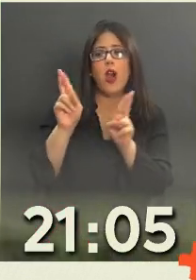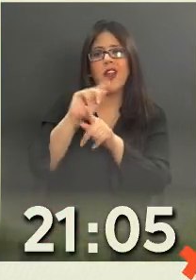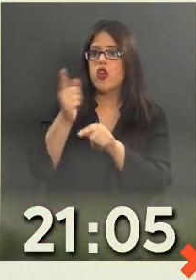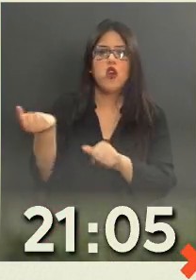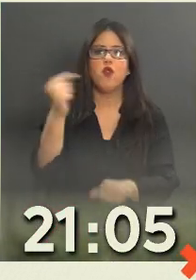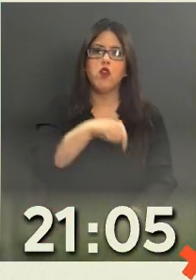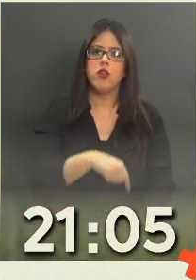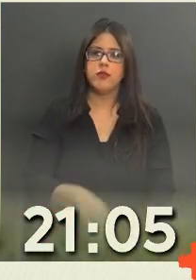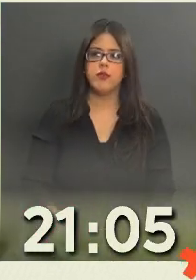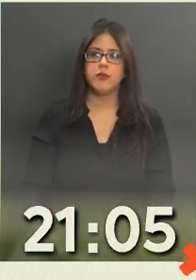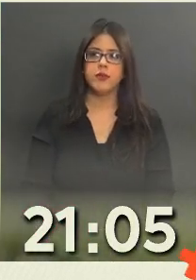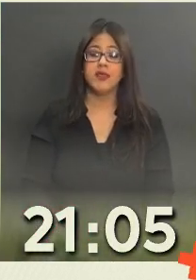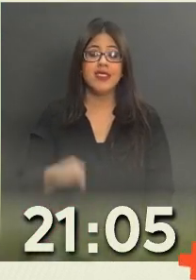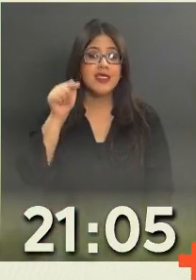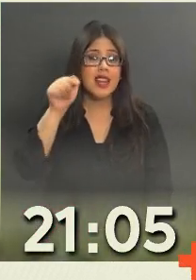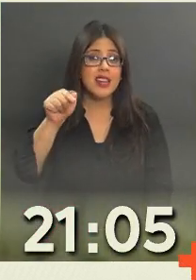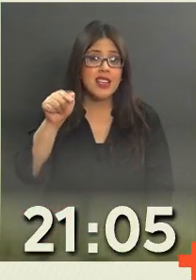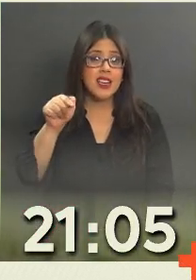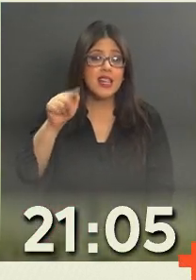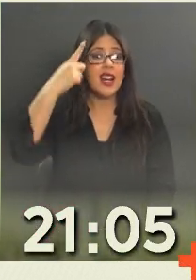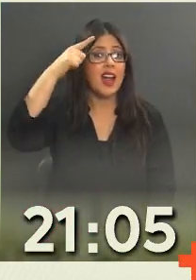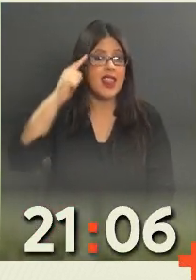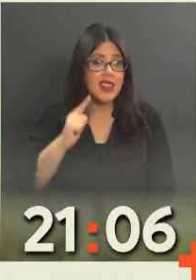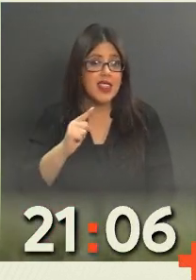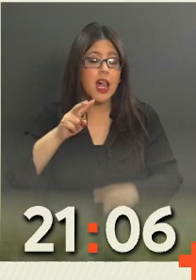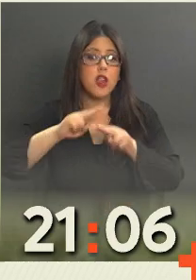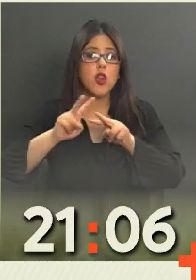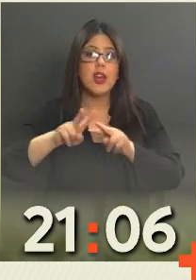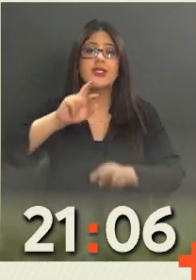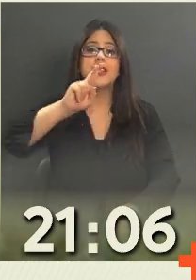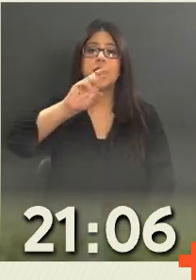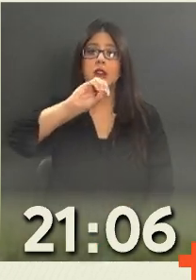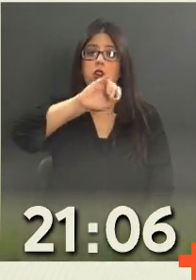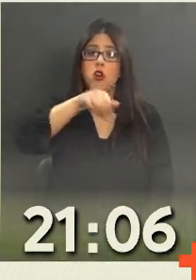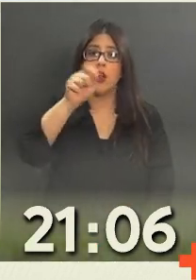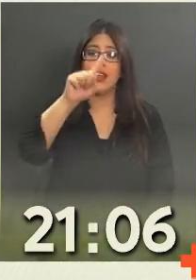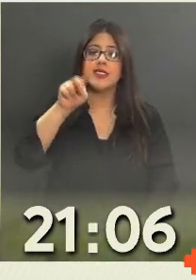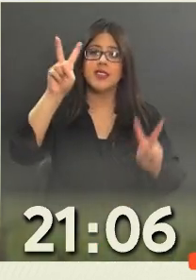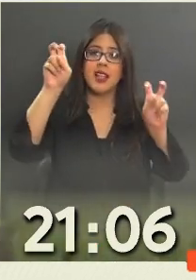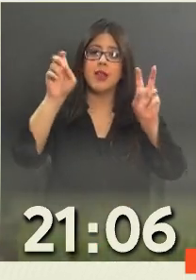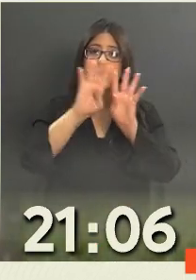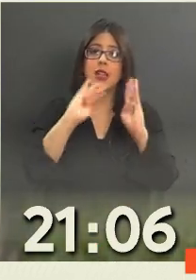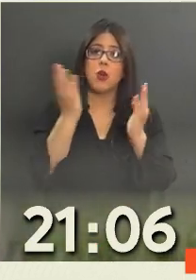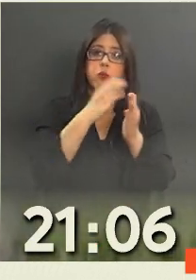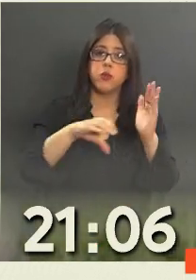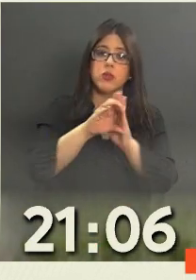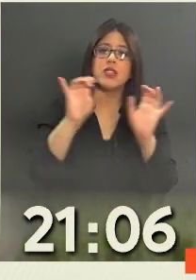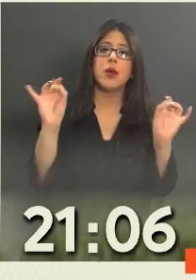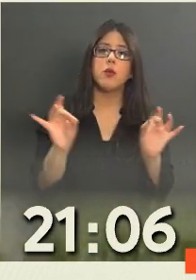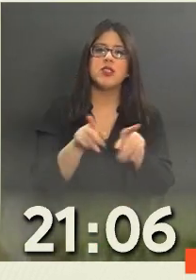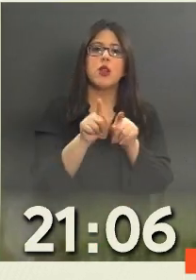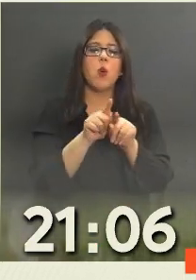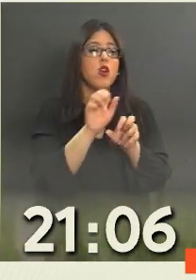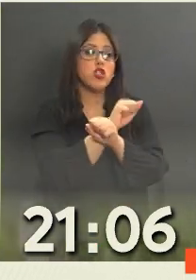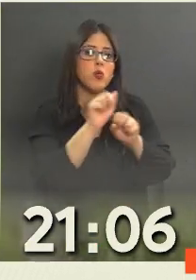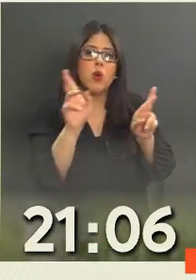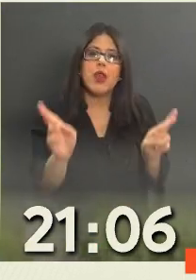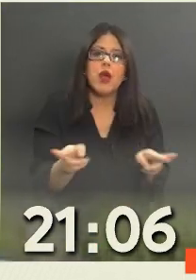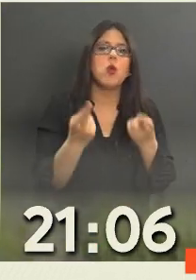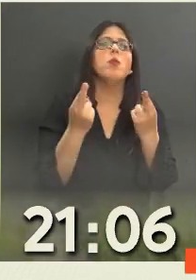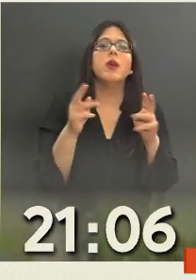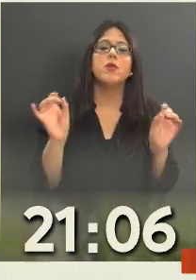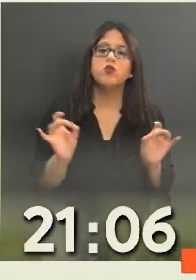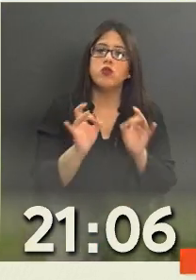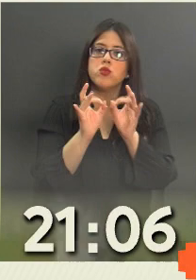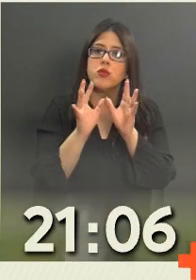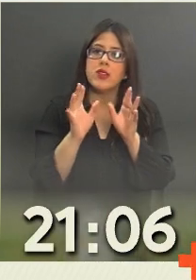Para que el daño que ha generado Rodrigo Rojas Vade sobre la convención no sea irreparable y tengamos una posibilidad de recuperar